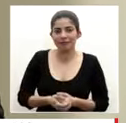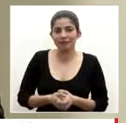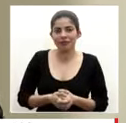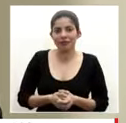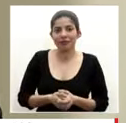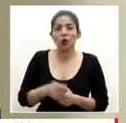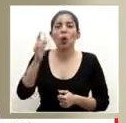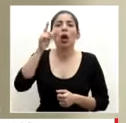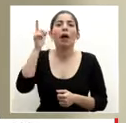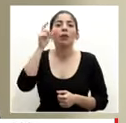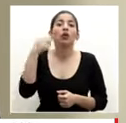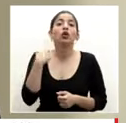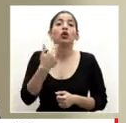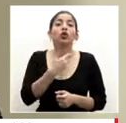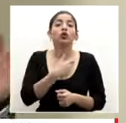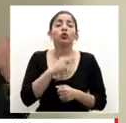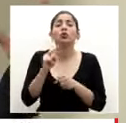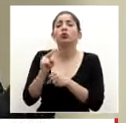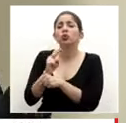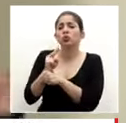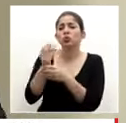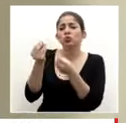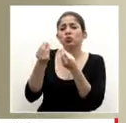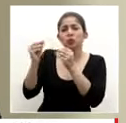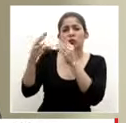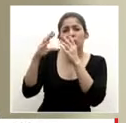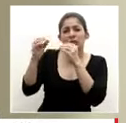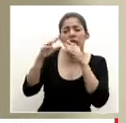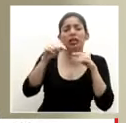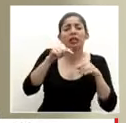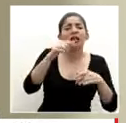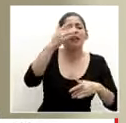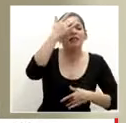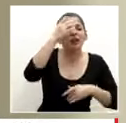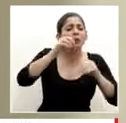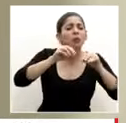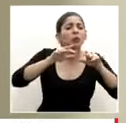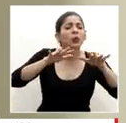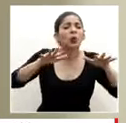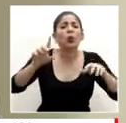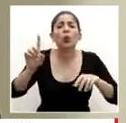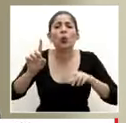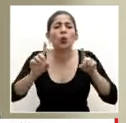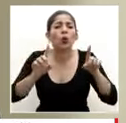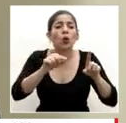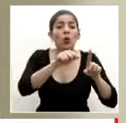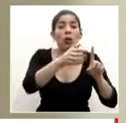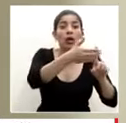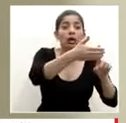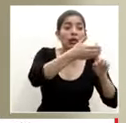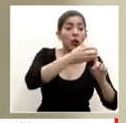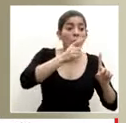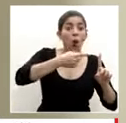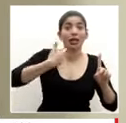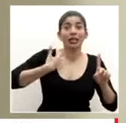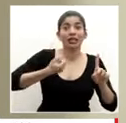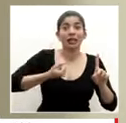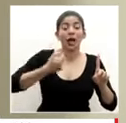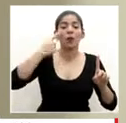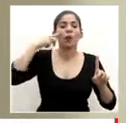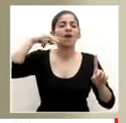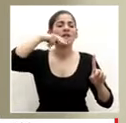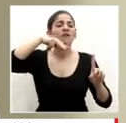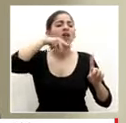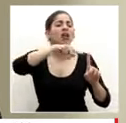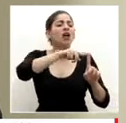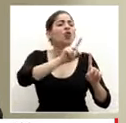Y obviamente nosotros nos basamos en otros datos, la dispersión de los casos. Justamente tenían una orden sanitaria, por medio de qué vigilancia surgieron